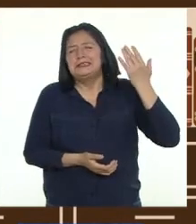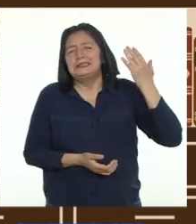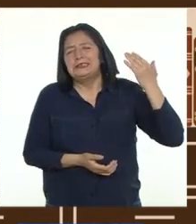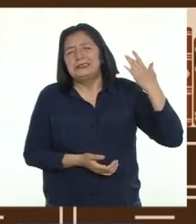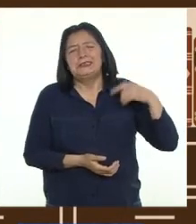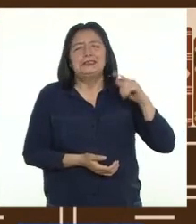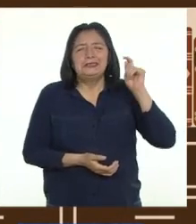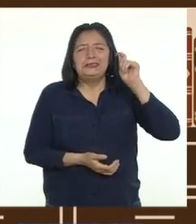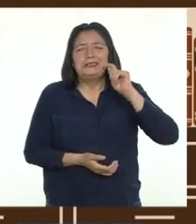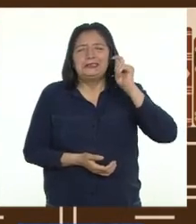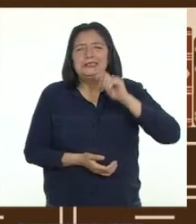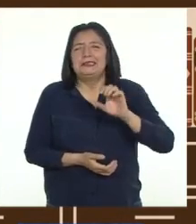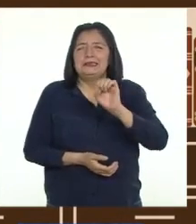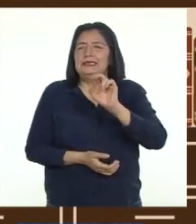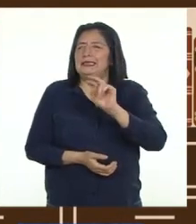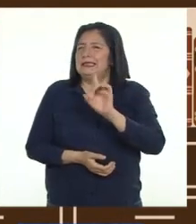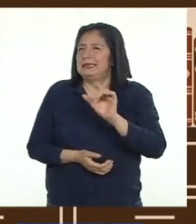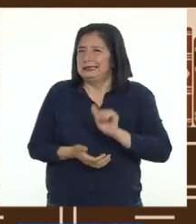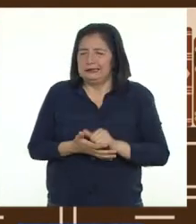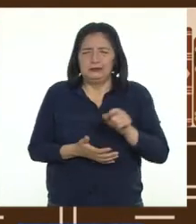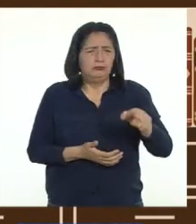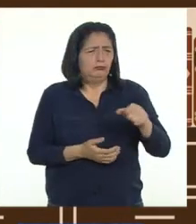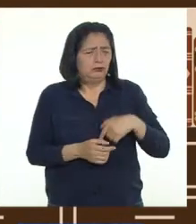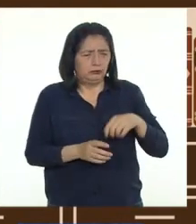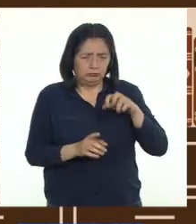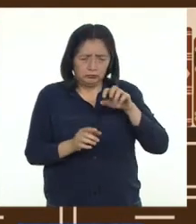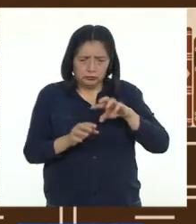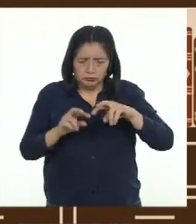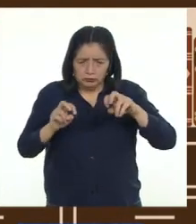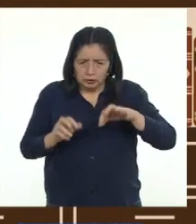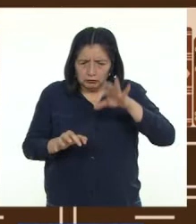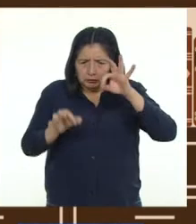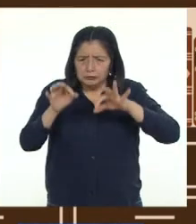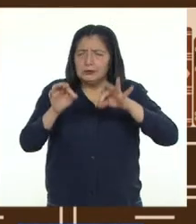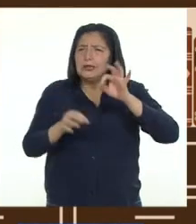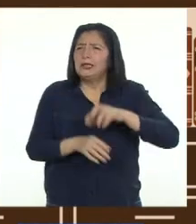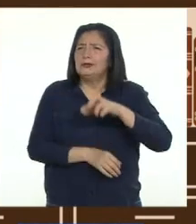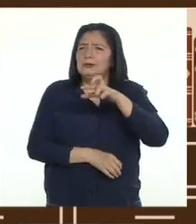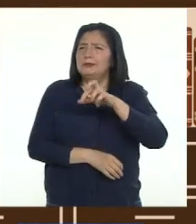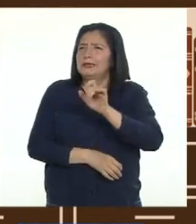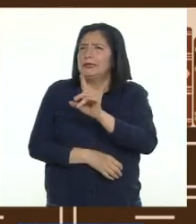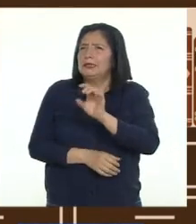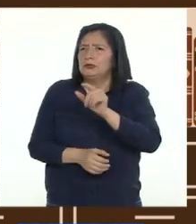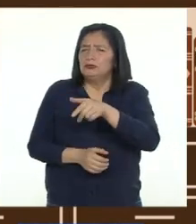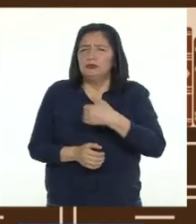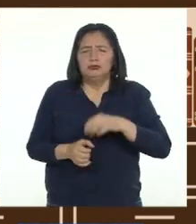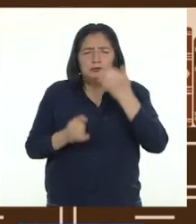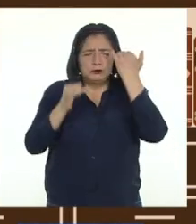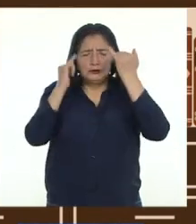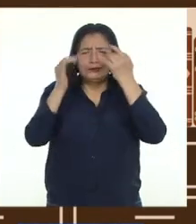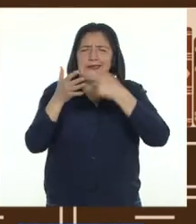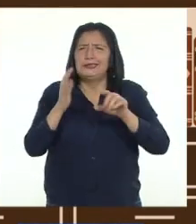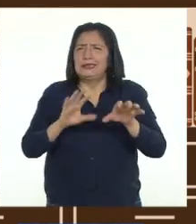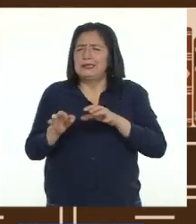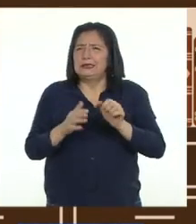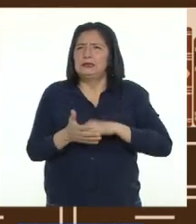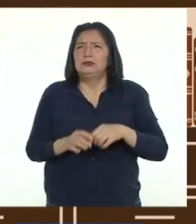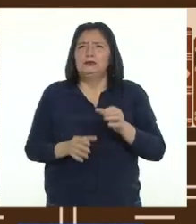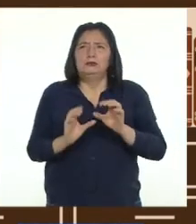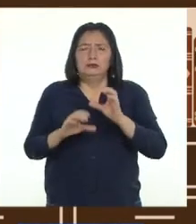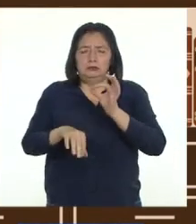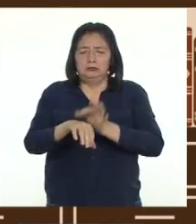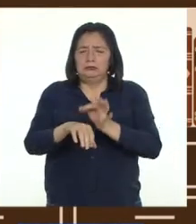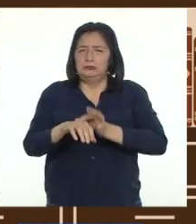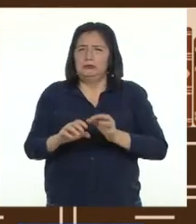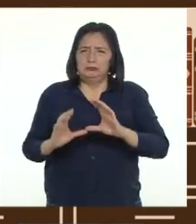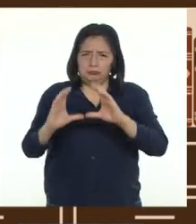Sandra Vizcacha! Ella mencionó los descubrimientos que había tenido Pedro Ruiz Gallo y su gran idea de hacer un gran reloj en